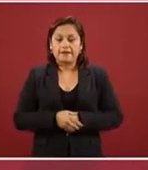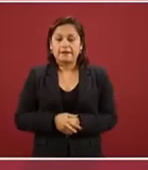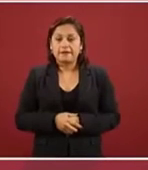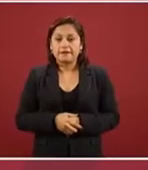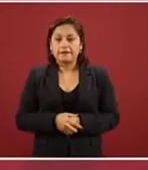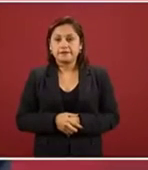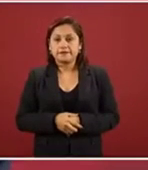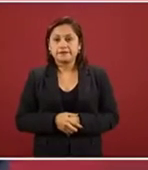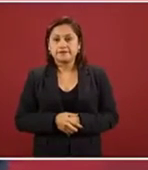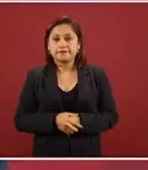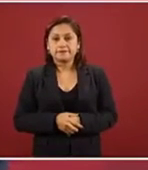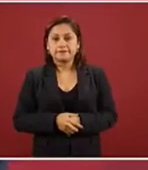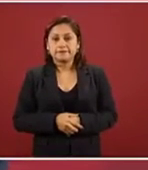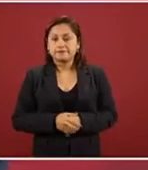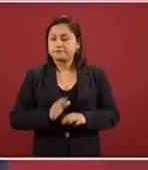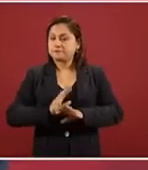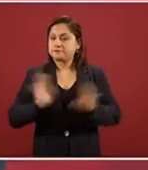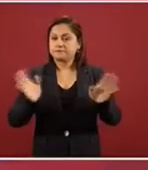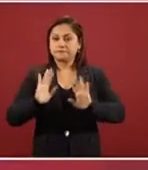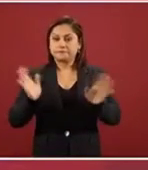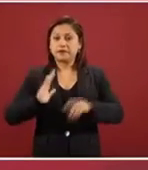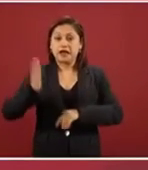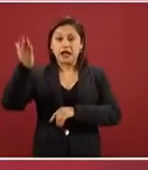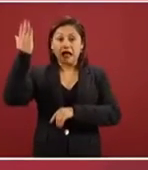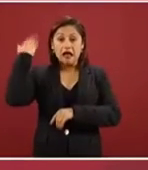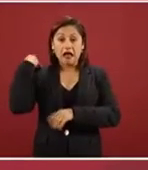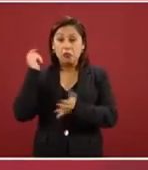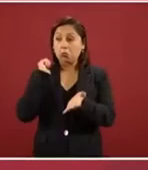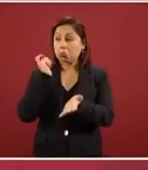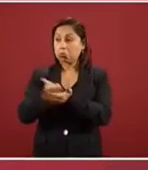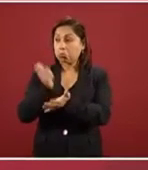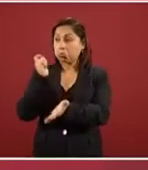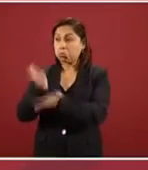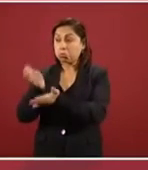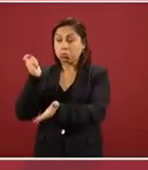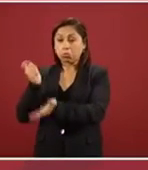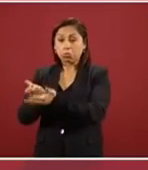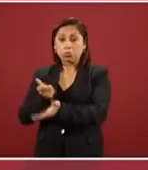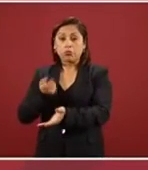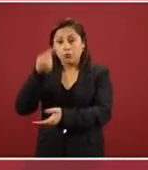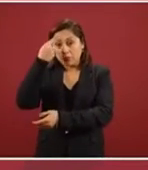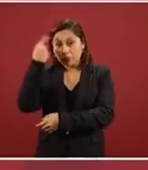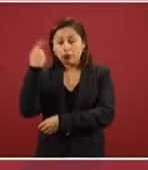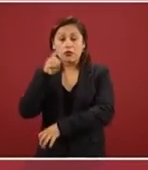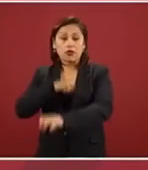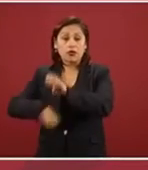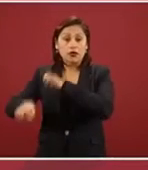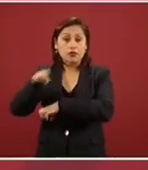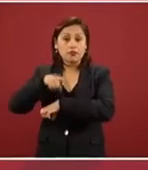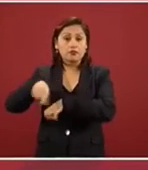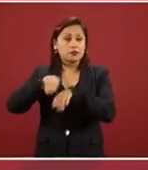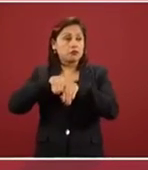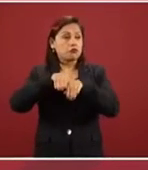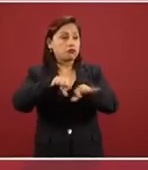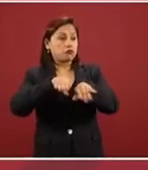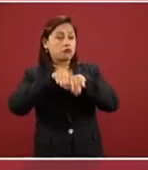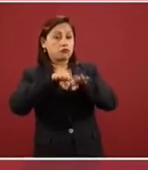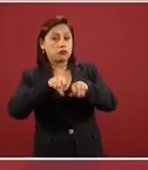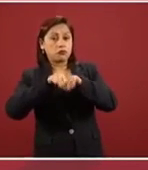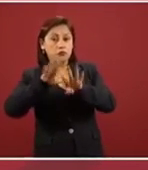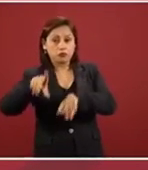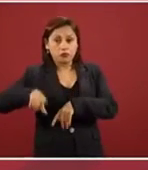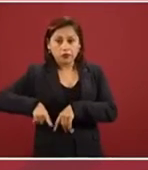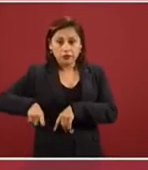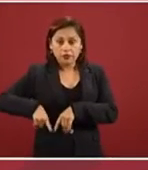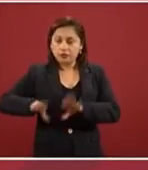ya no hay la cantidad de dinero que se entregaba por publicidad a los medios,